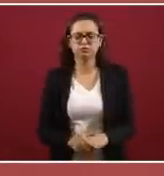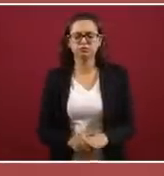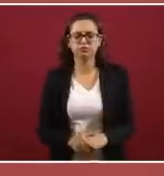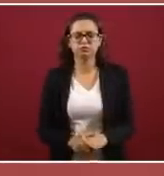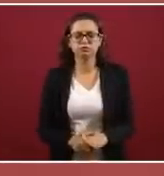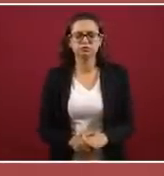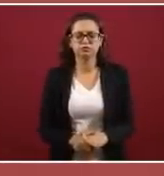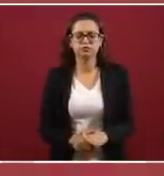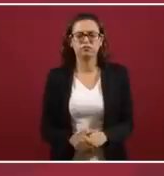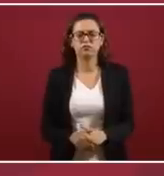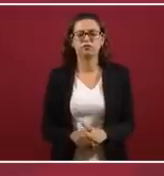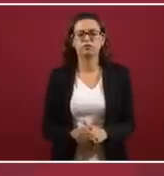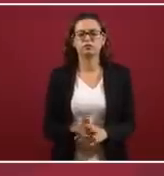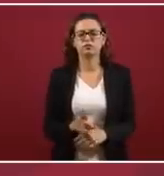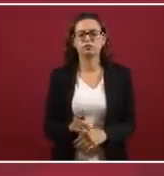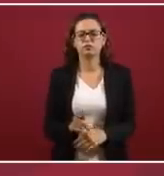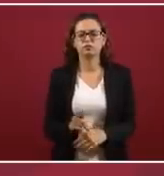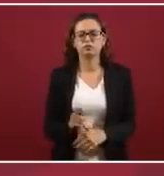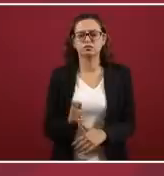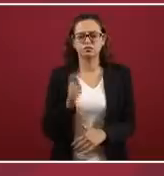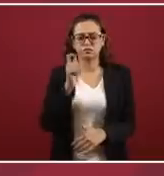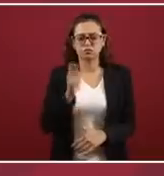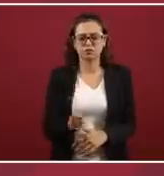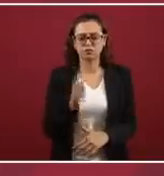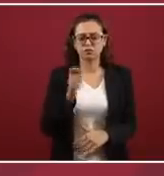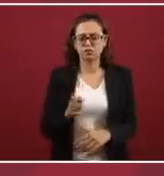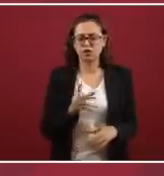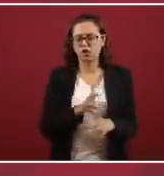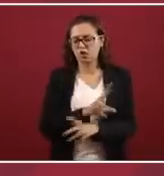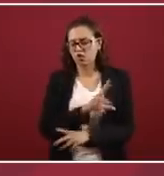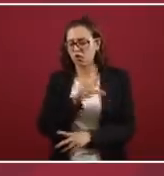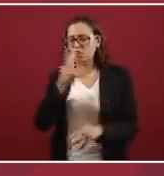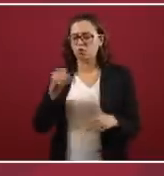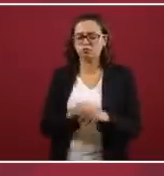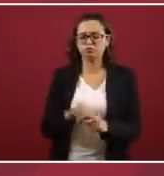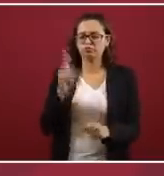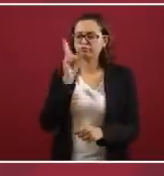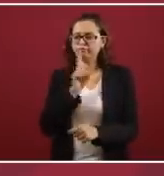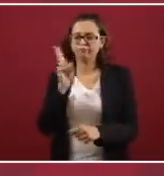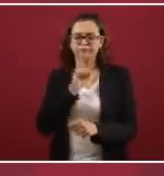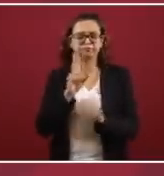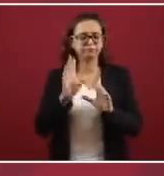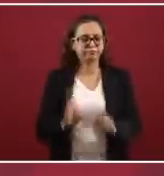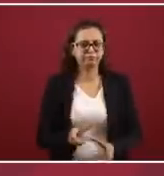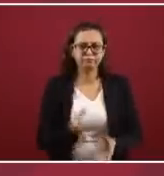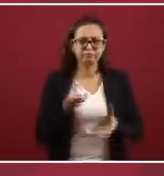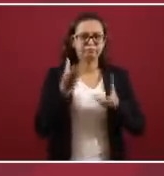envíen todas las pruebas a la Fiscalía.